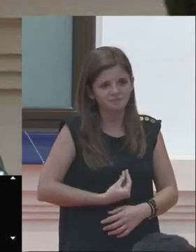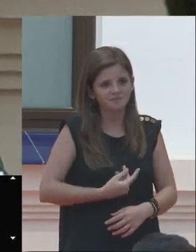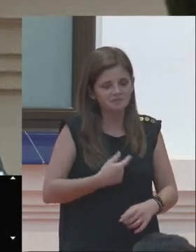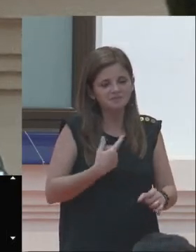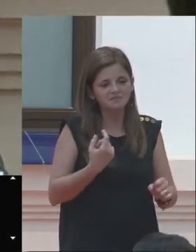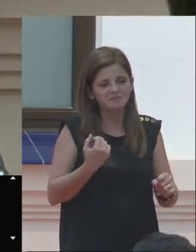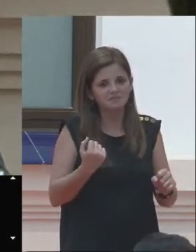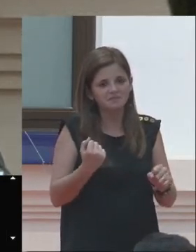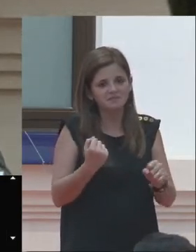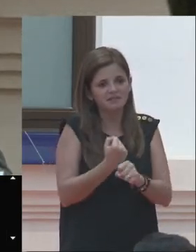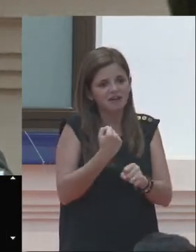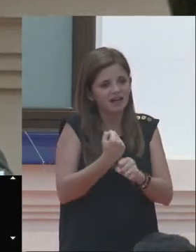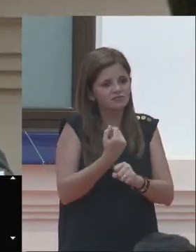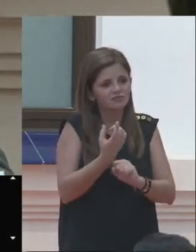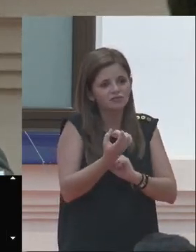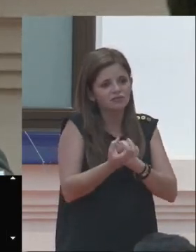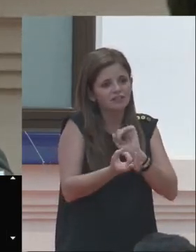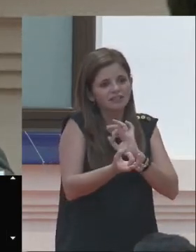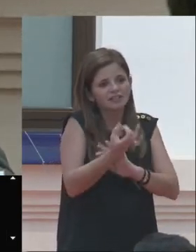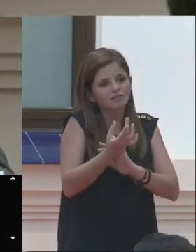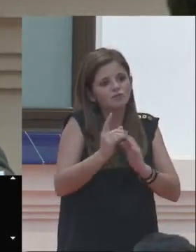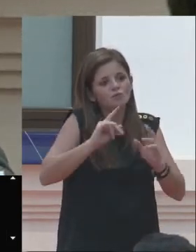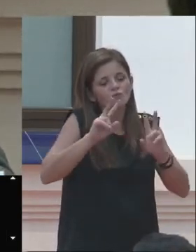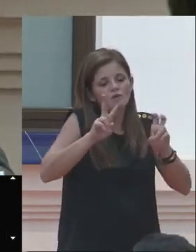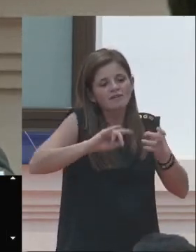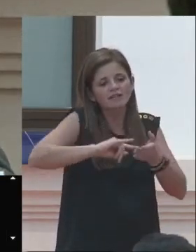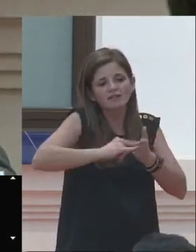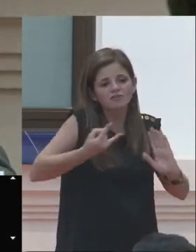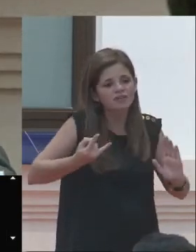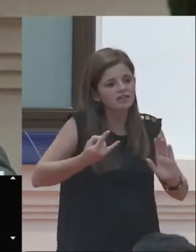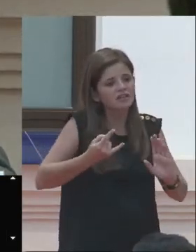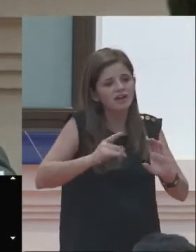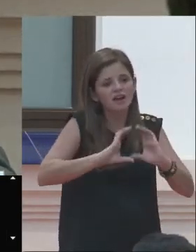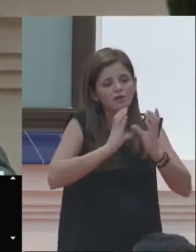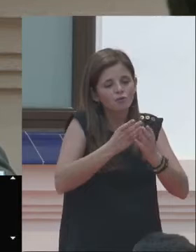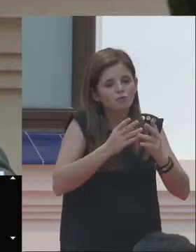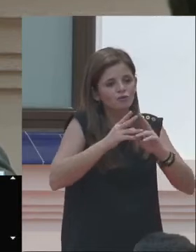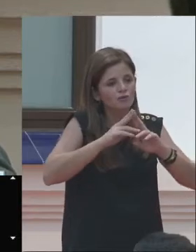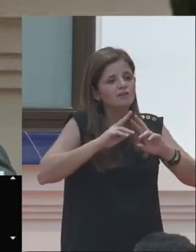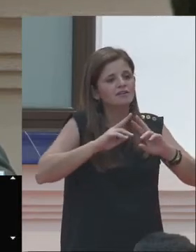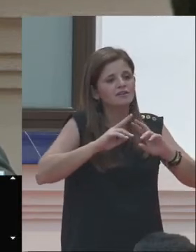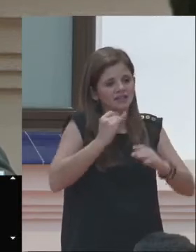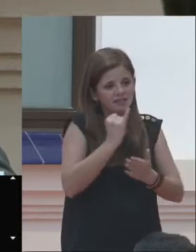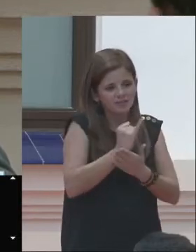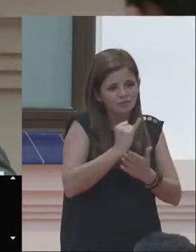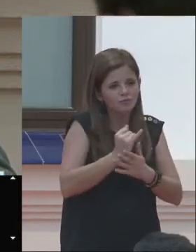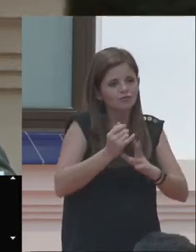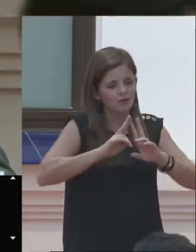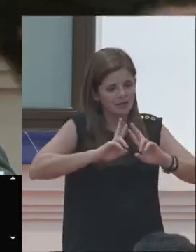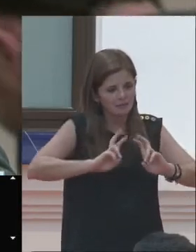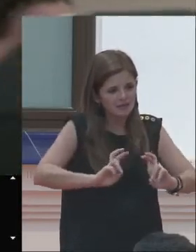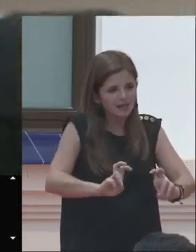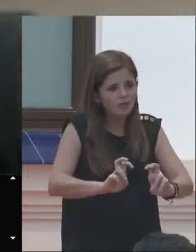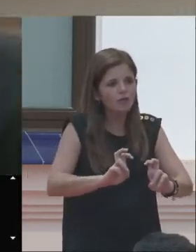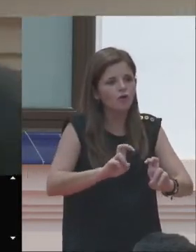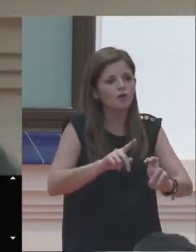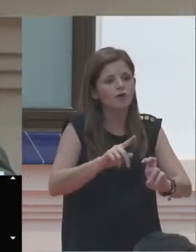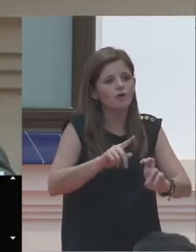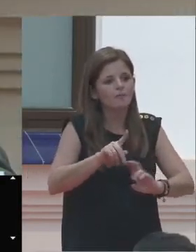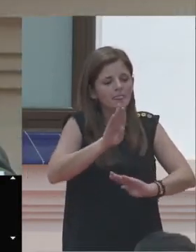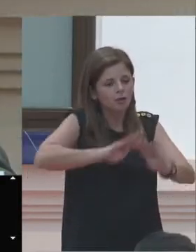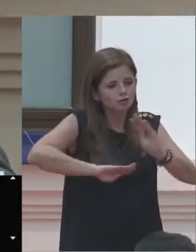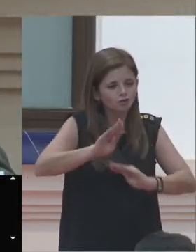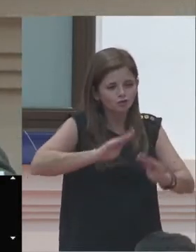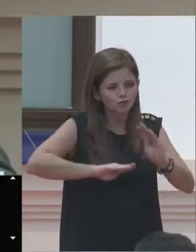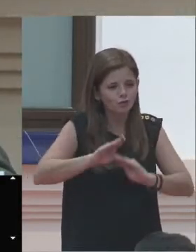está creando grupos de trabajo con institutos de investigación, cuando uno tiene la solución